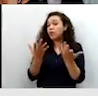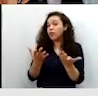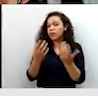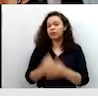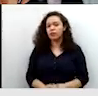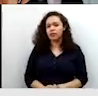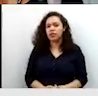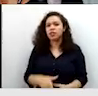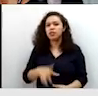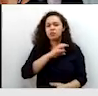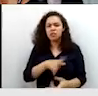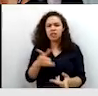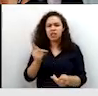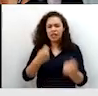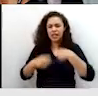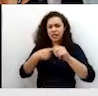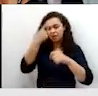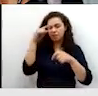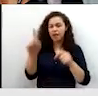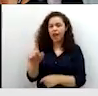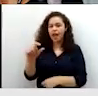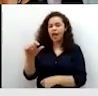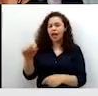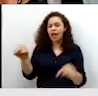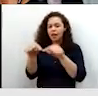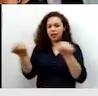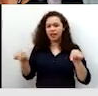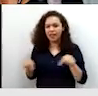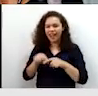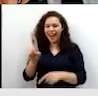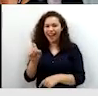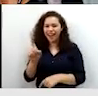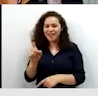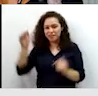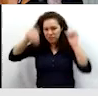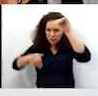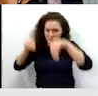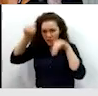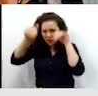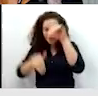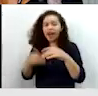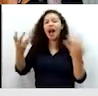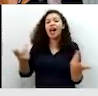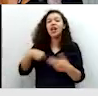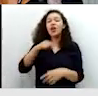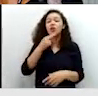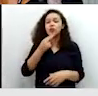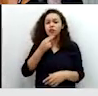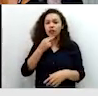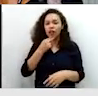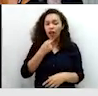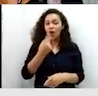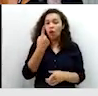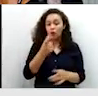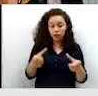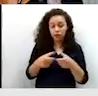las pueden conseguir en tiendas para alberca, que inclusive aquí vamos a estar utilizando una tableta